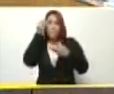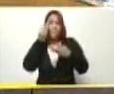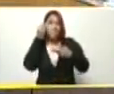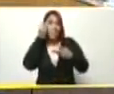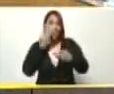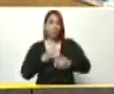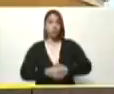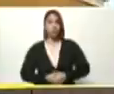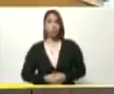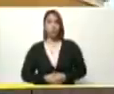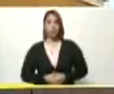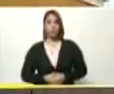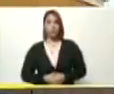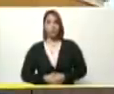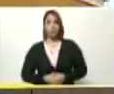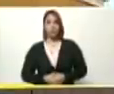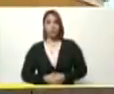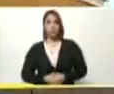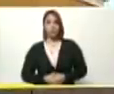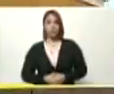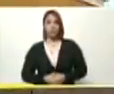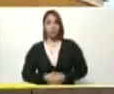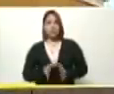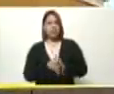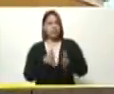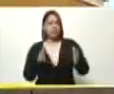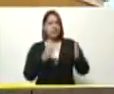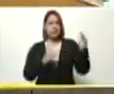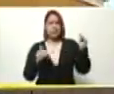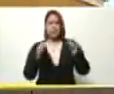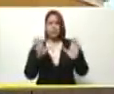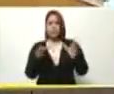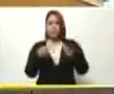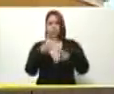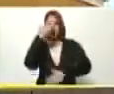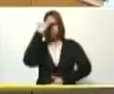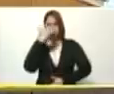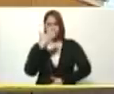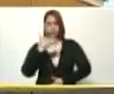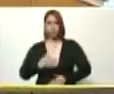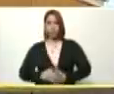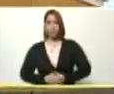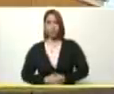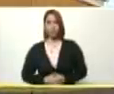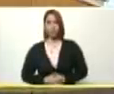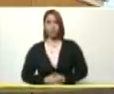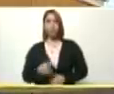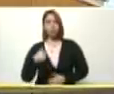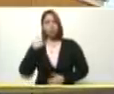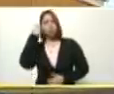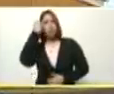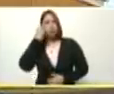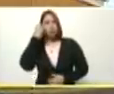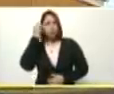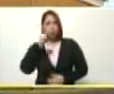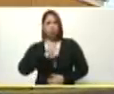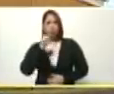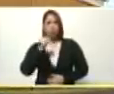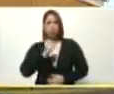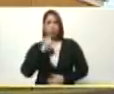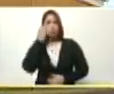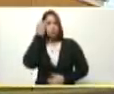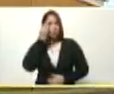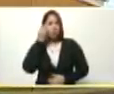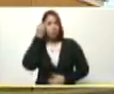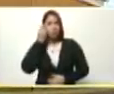contamos con un gran alto mando militar. Así lo creo. Creo que